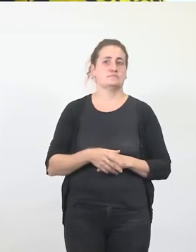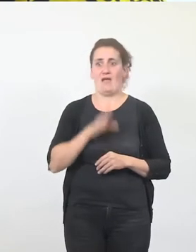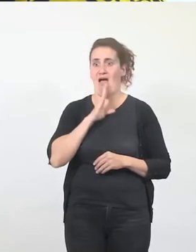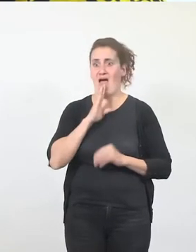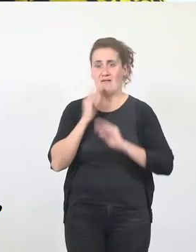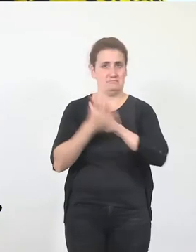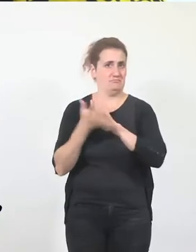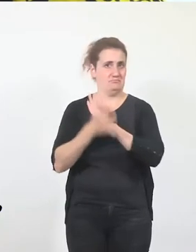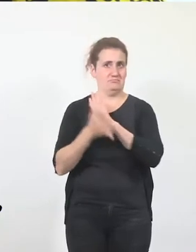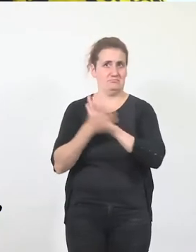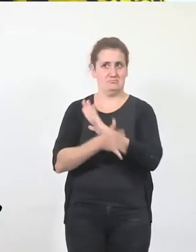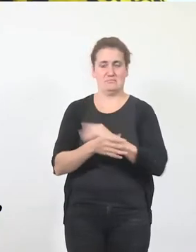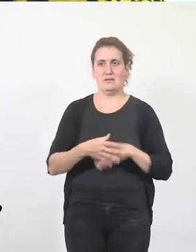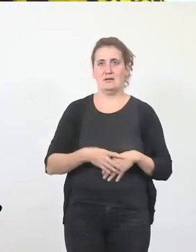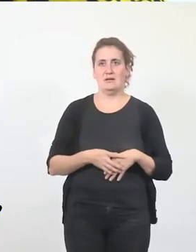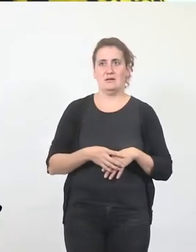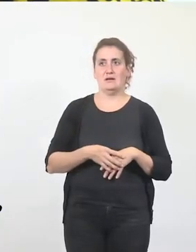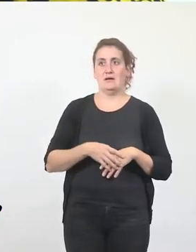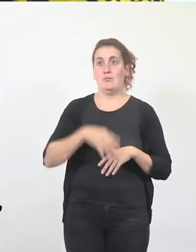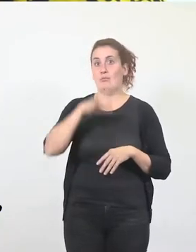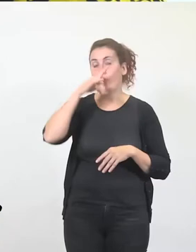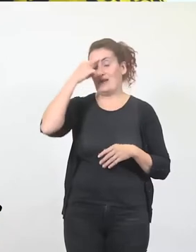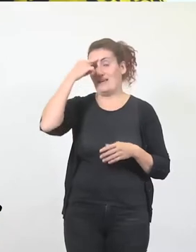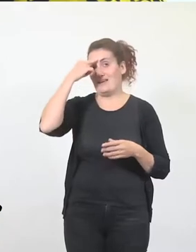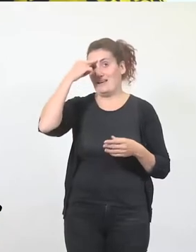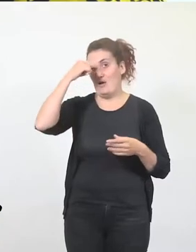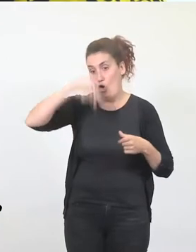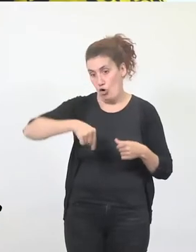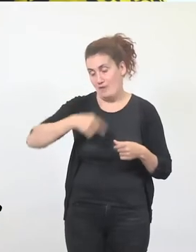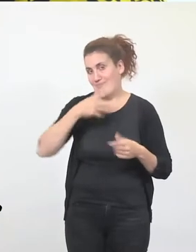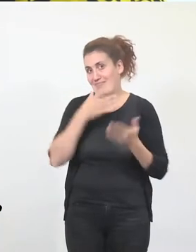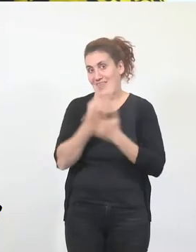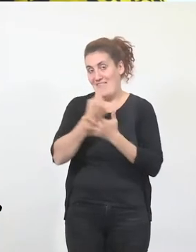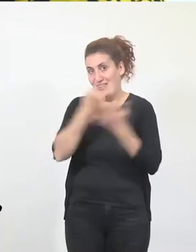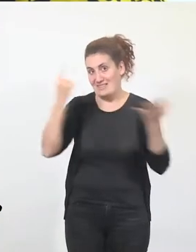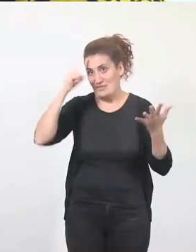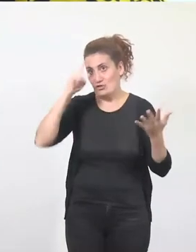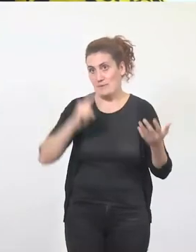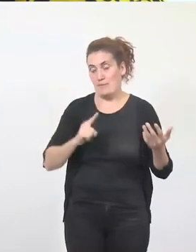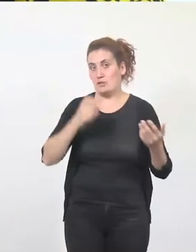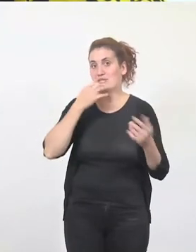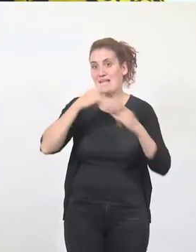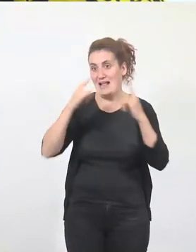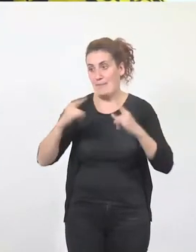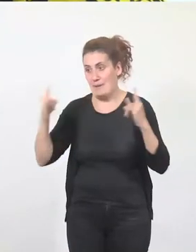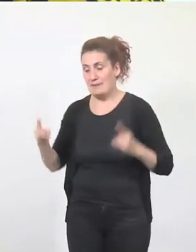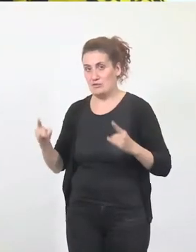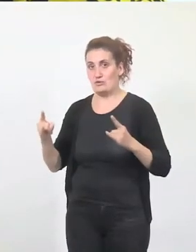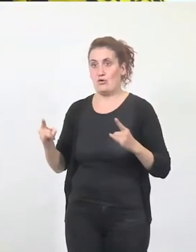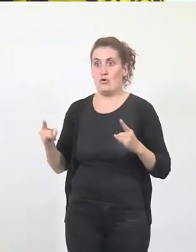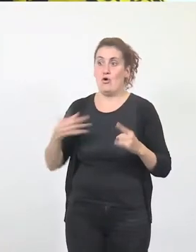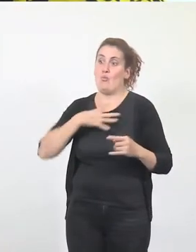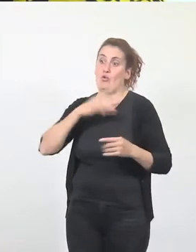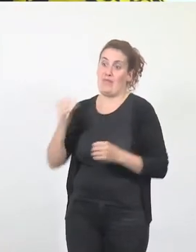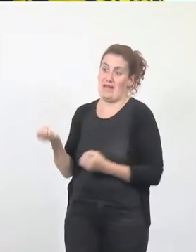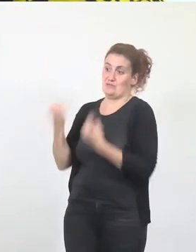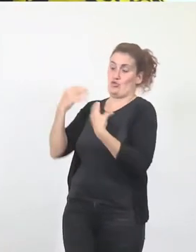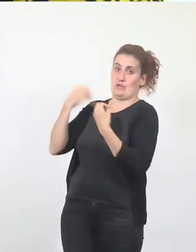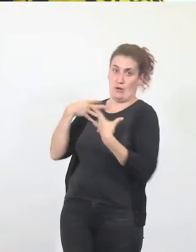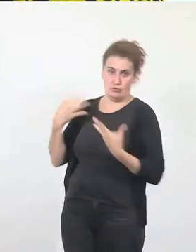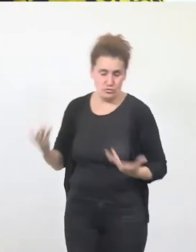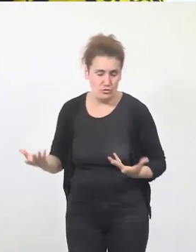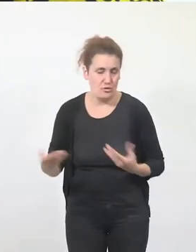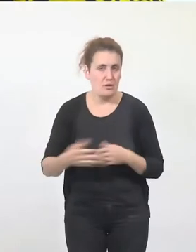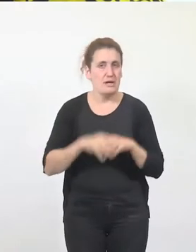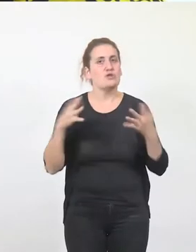que comentábamos, estás aquí porque no podemos garantizar que el día 16, que hoy que lo estamos emitiendo en el campamento, tuvieses cobertura para poder